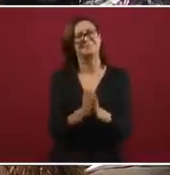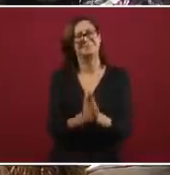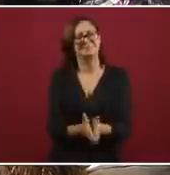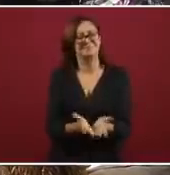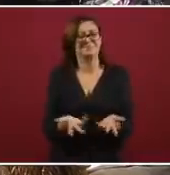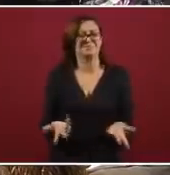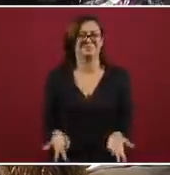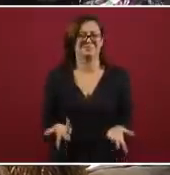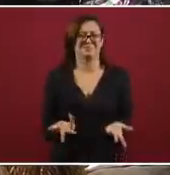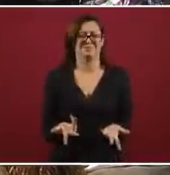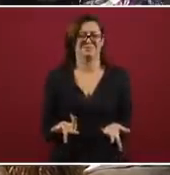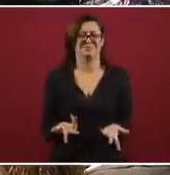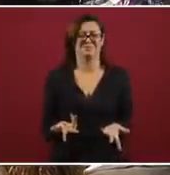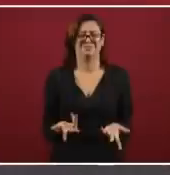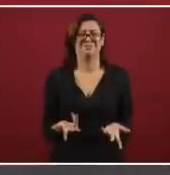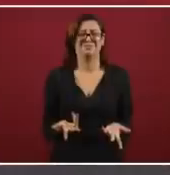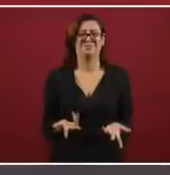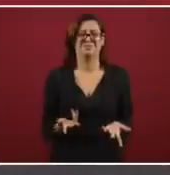el proyecto